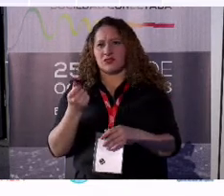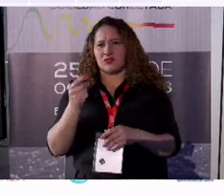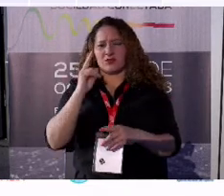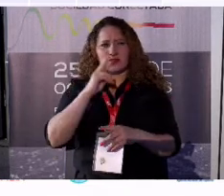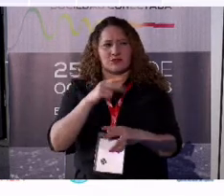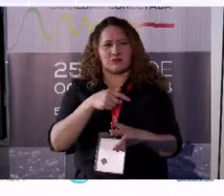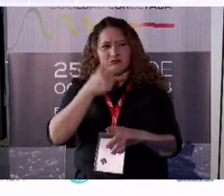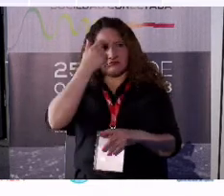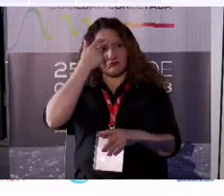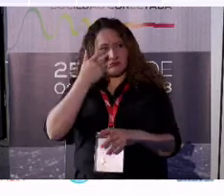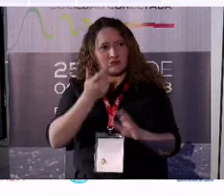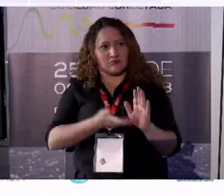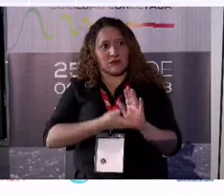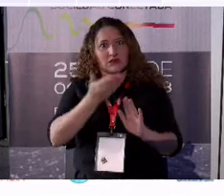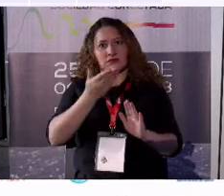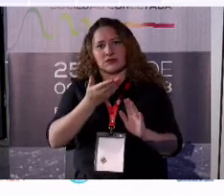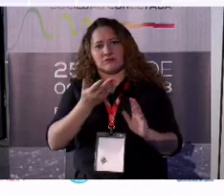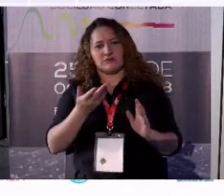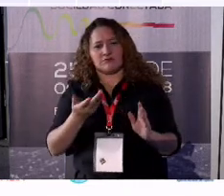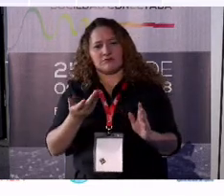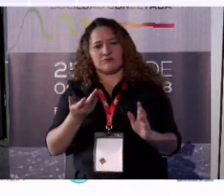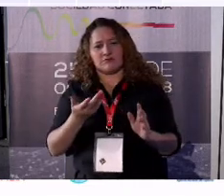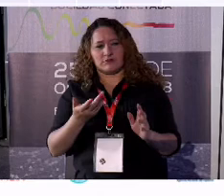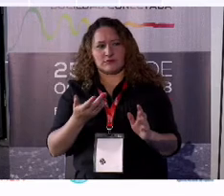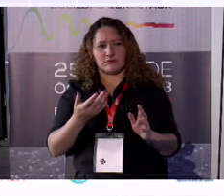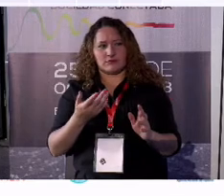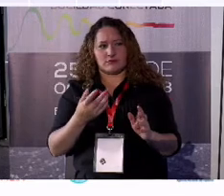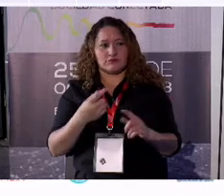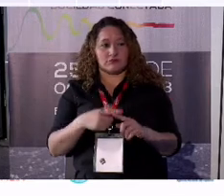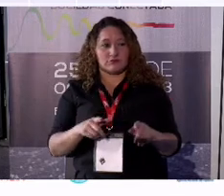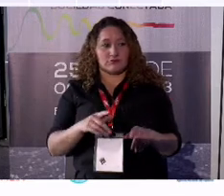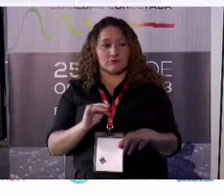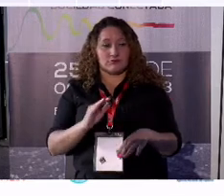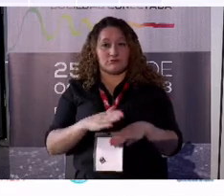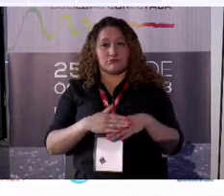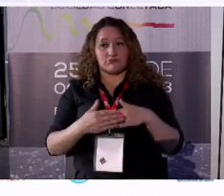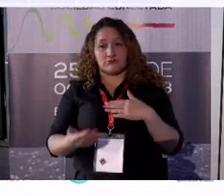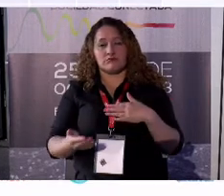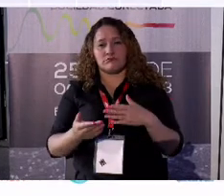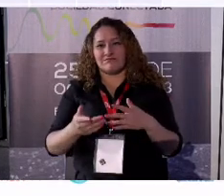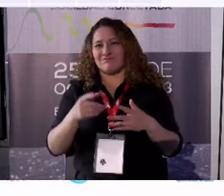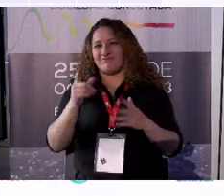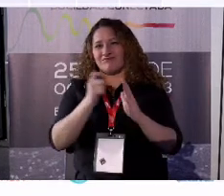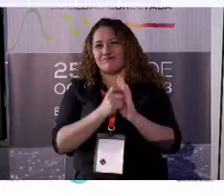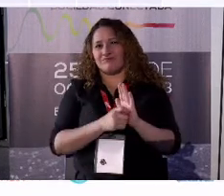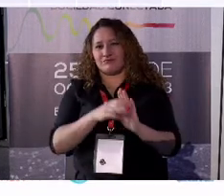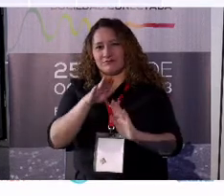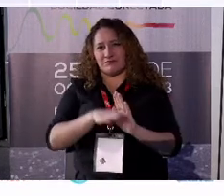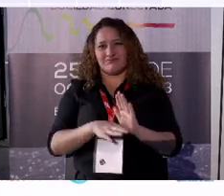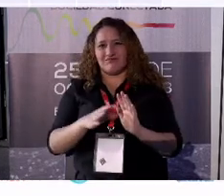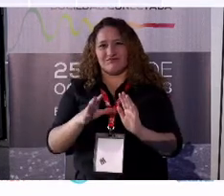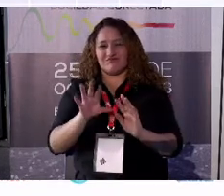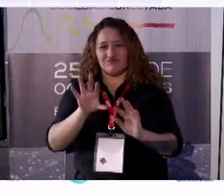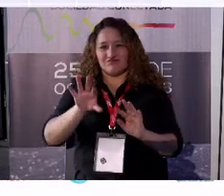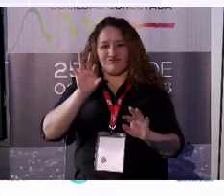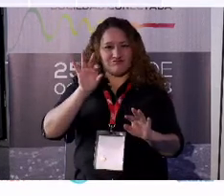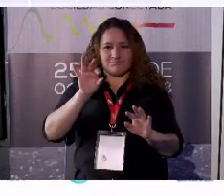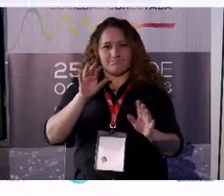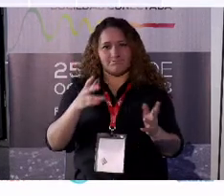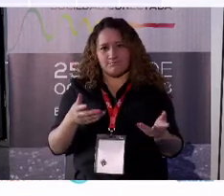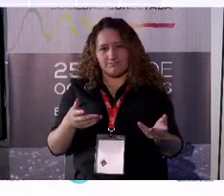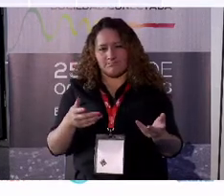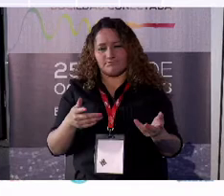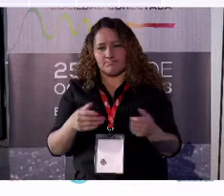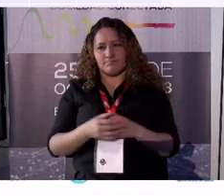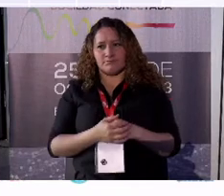alto o algo, no sabemos, pero a partir de entonces su elegibilidad se redujo a 60, o sea, su techo es